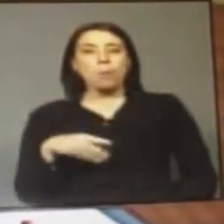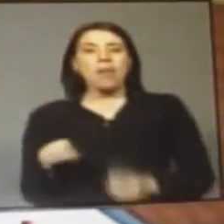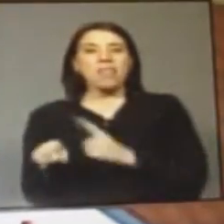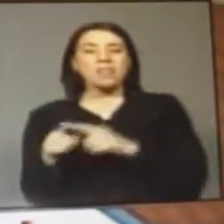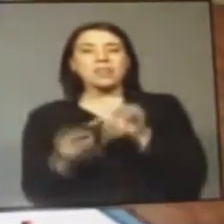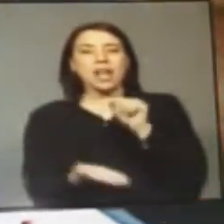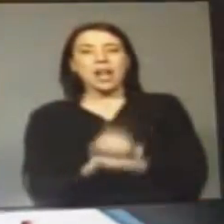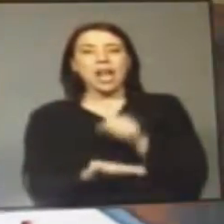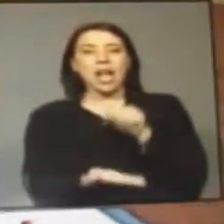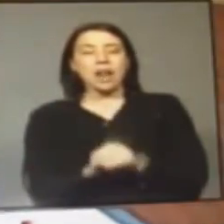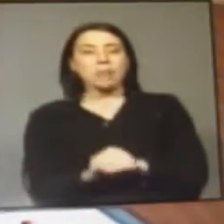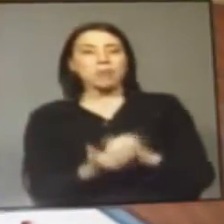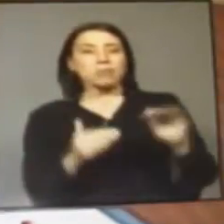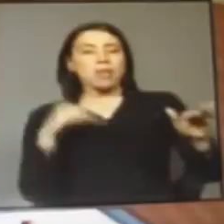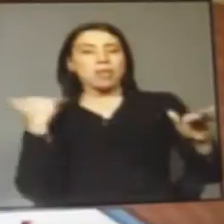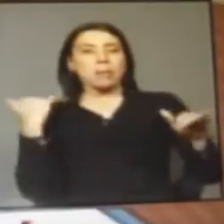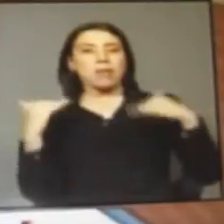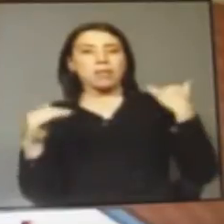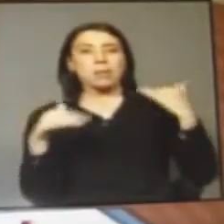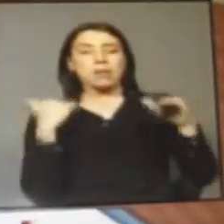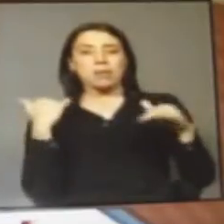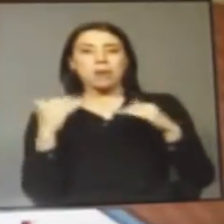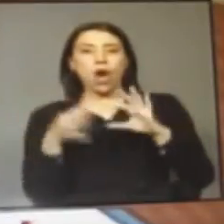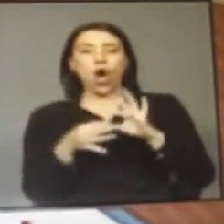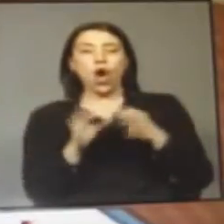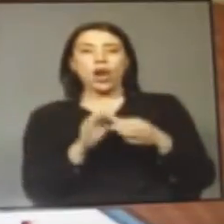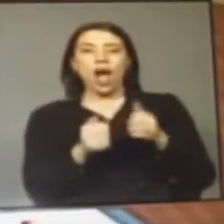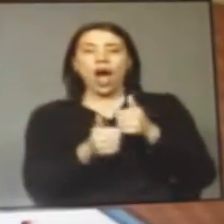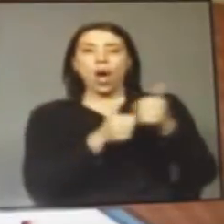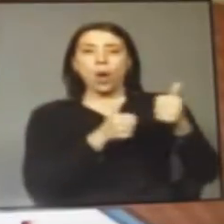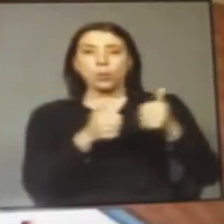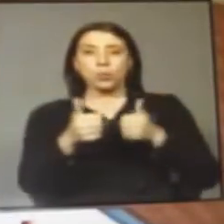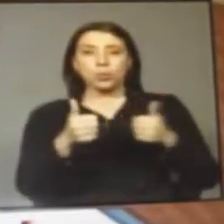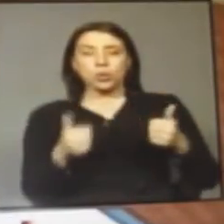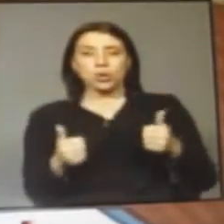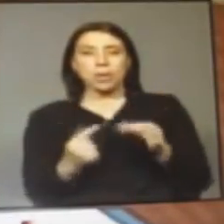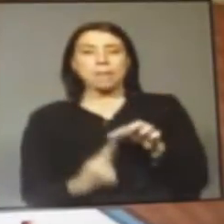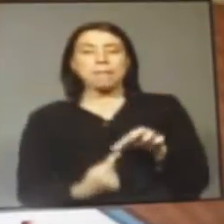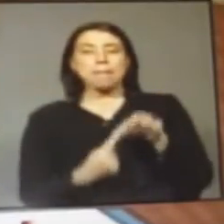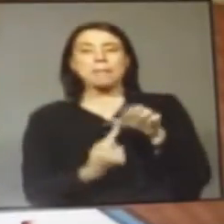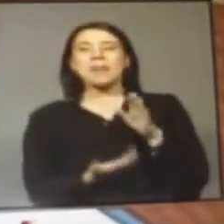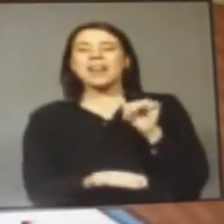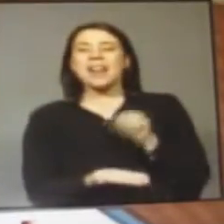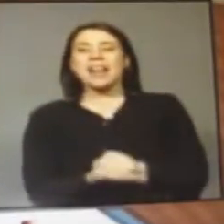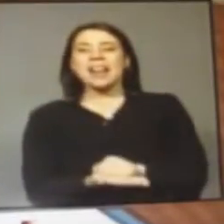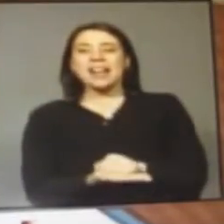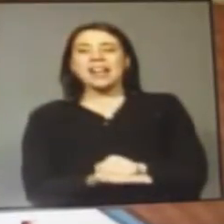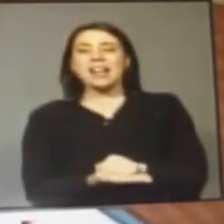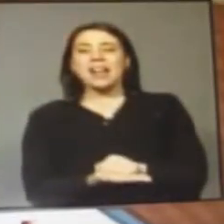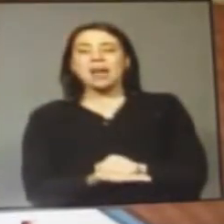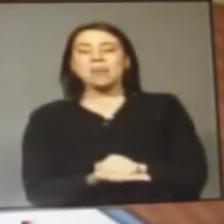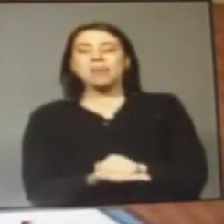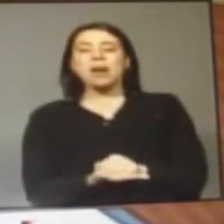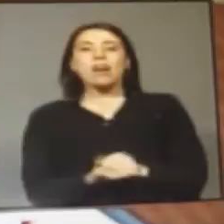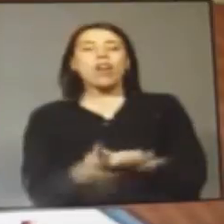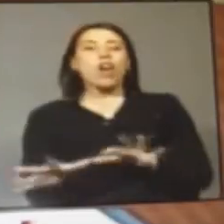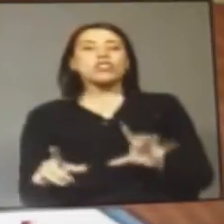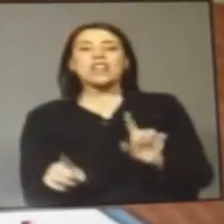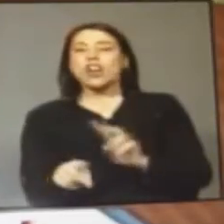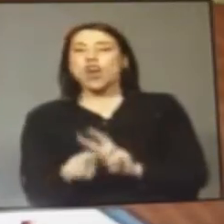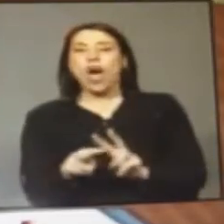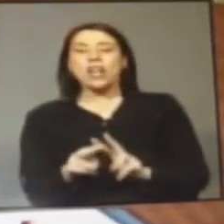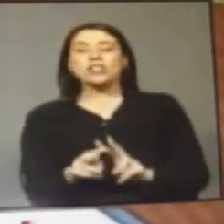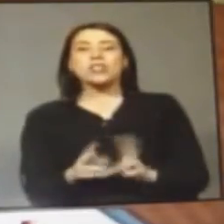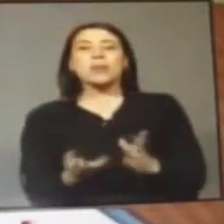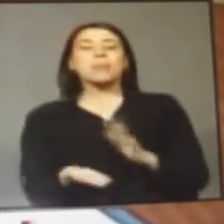serie de reclamos que me han llegado de las organizaciones y autoridades de la zona. Los principales reclamos tienen que ver con lo que no se ha llevado a cabo